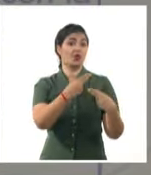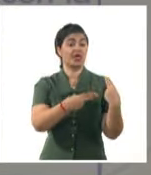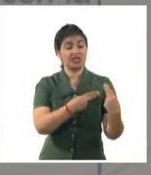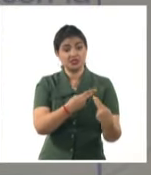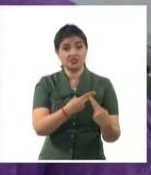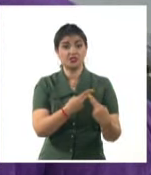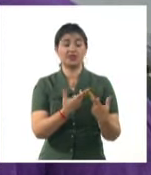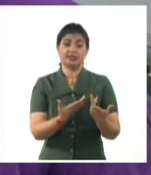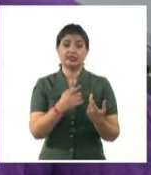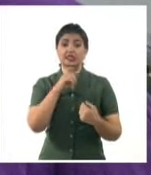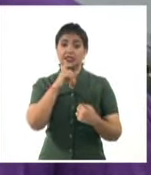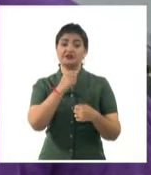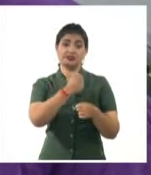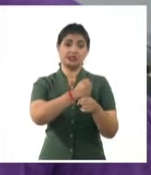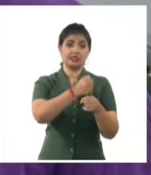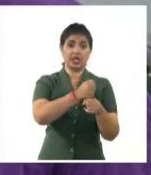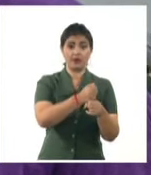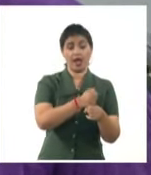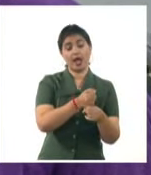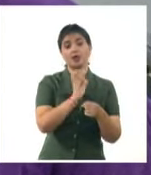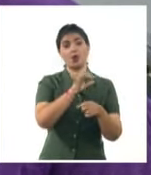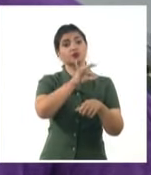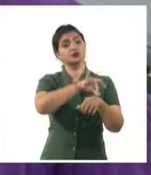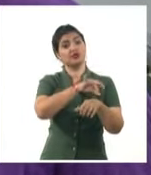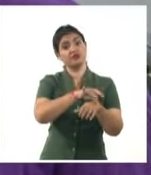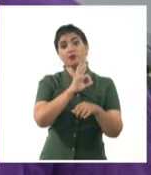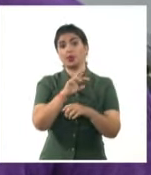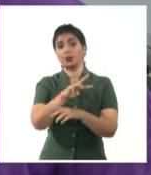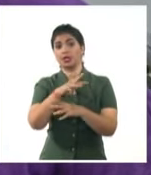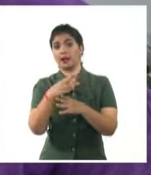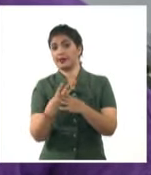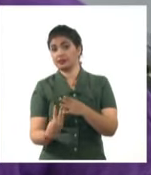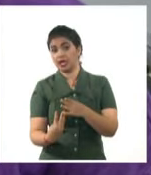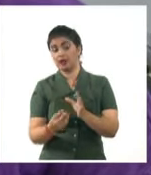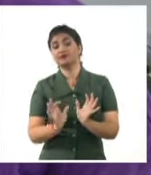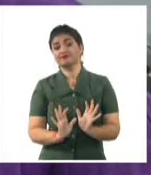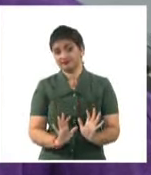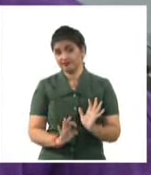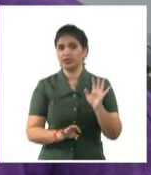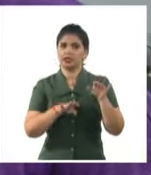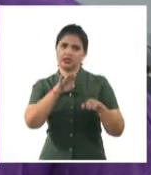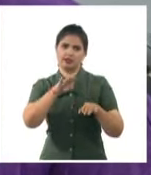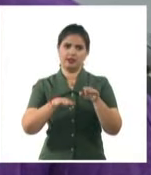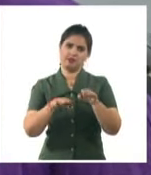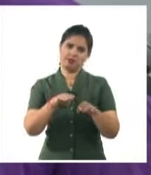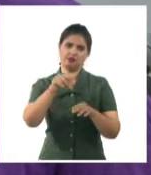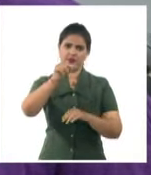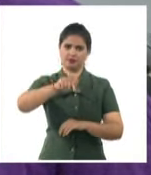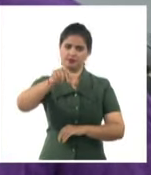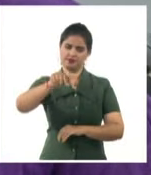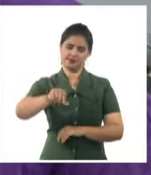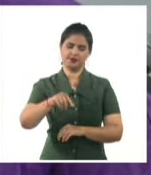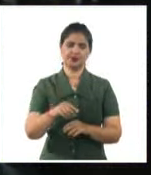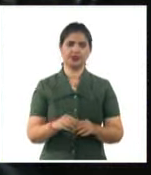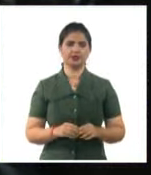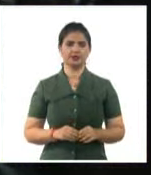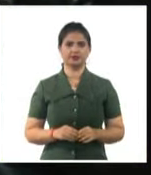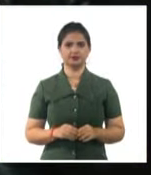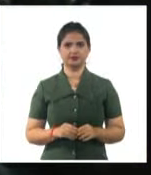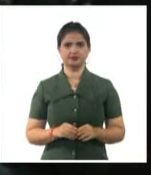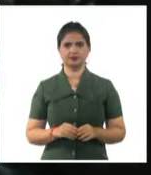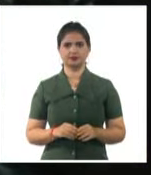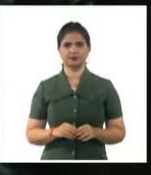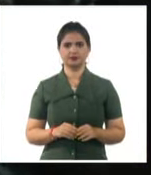empleo para dar cumplimiento a esa sanción penal, como parte de la ejecución penal prevista en la legislación específica.